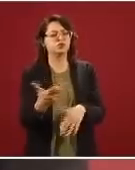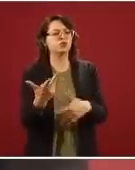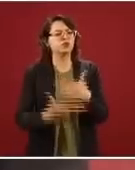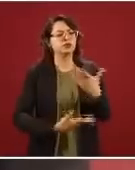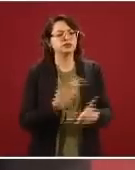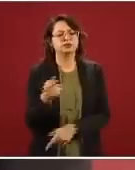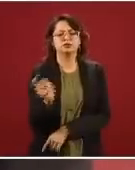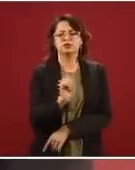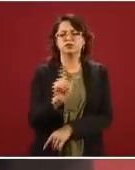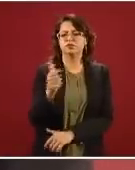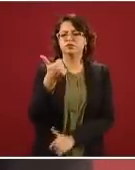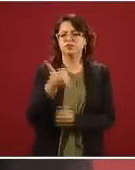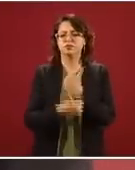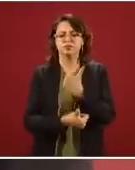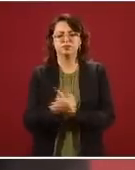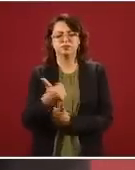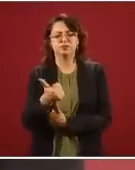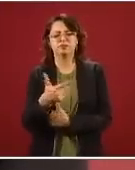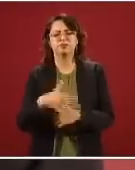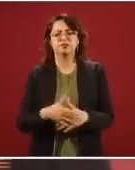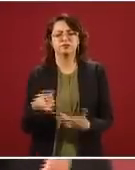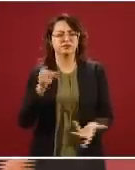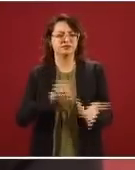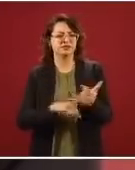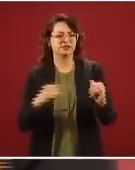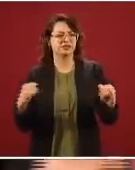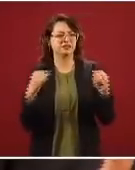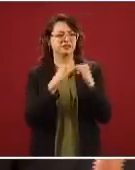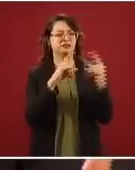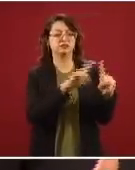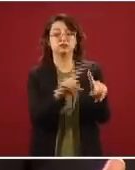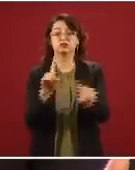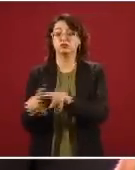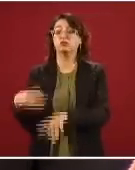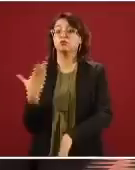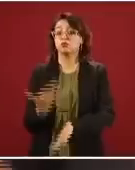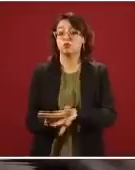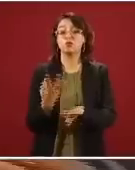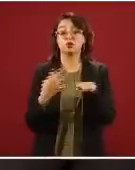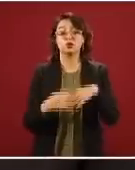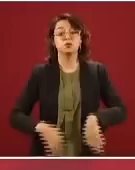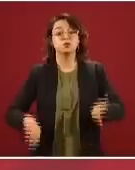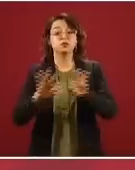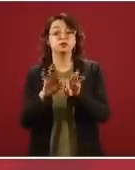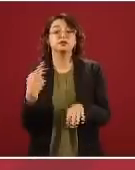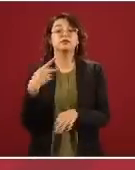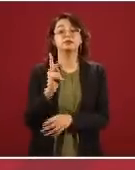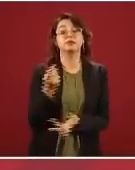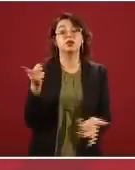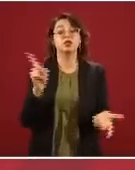sí, el servicio profesional es una cosa importante, pero metieron